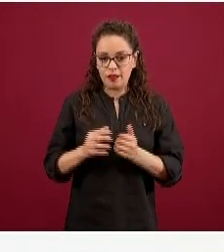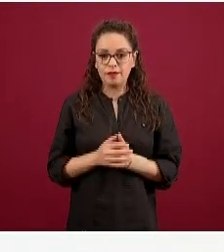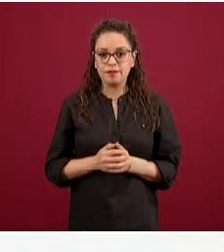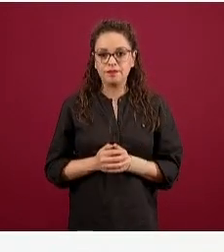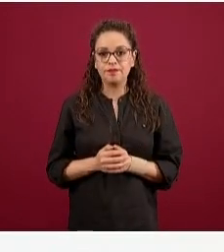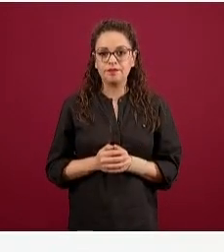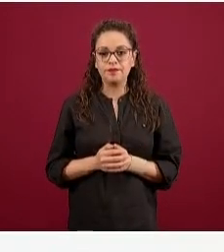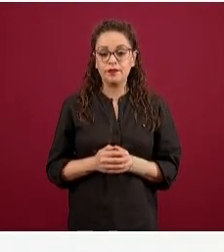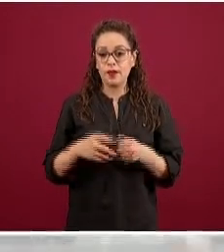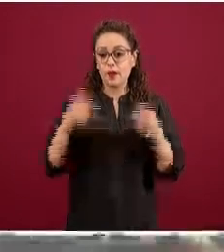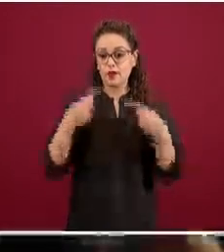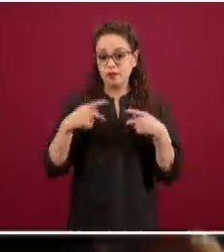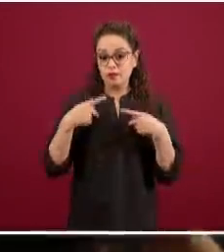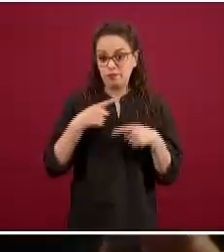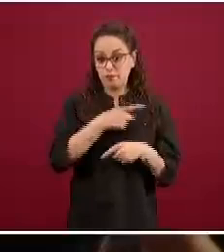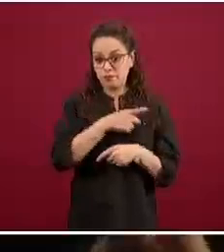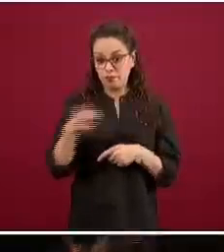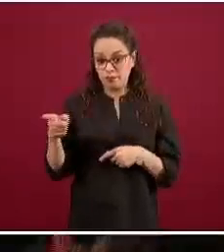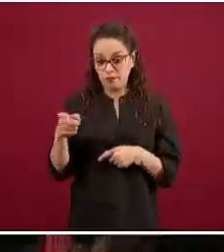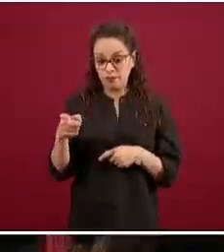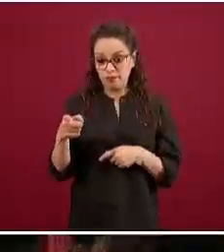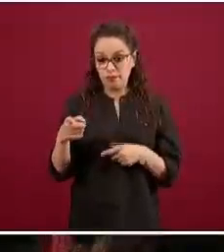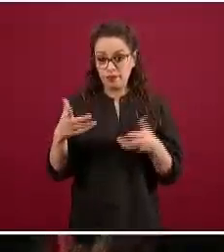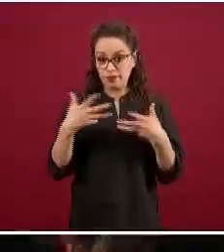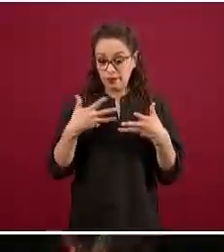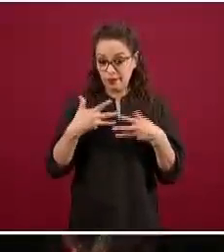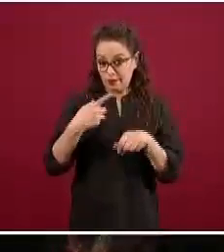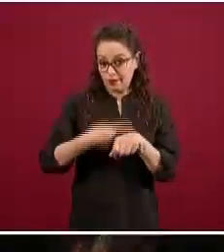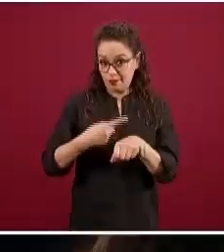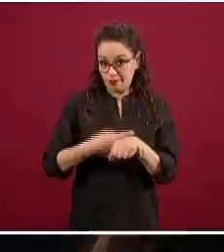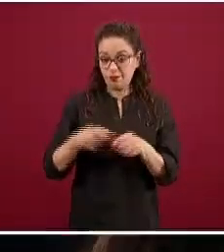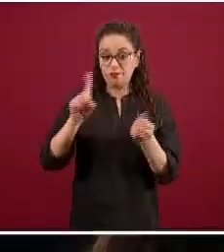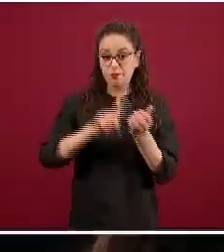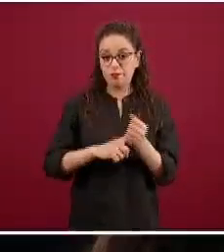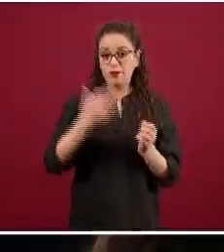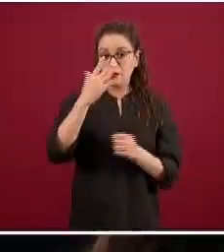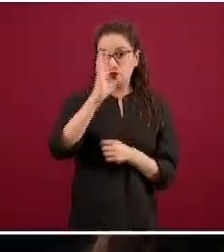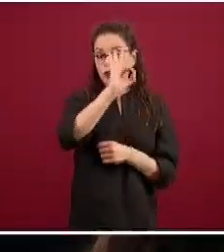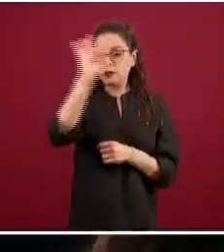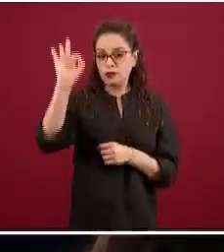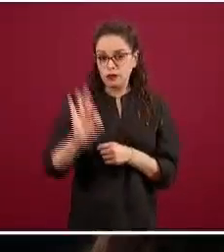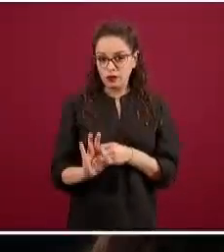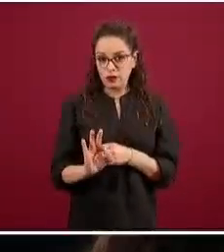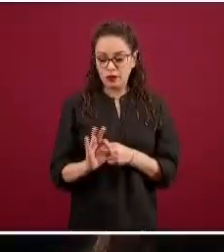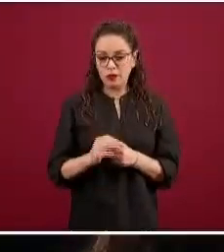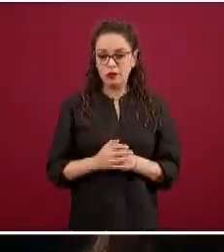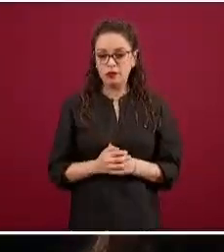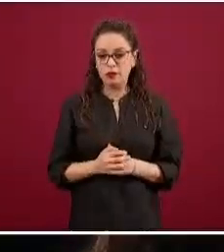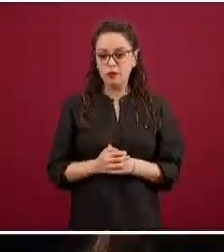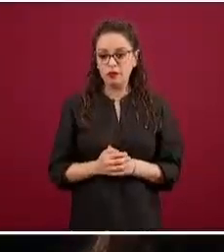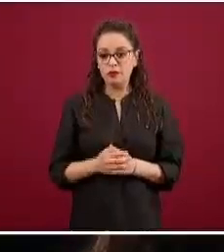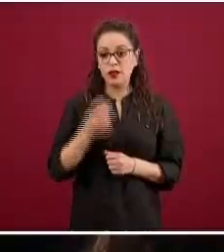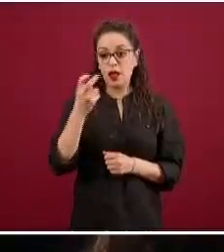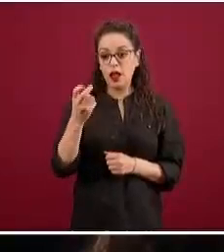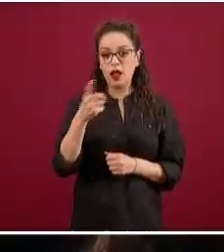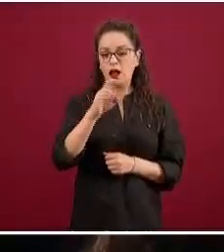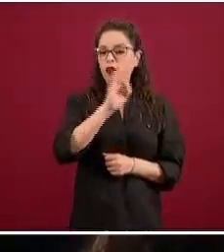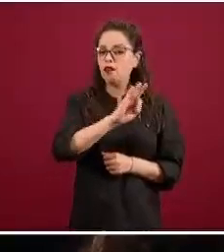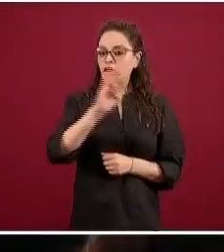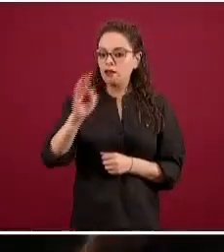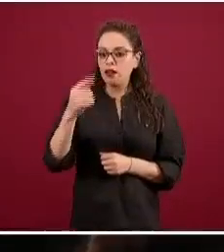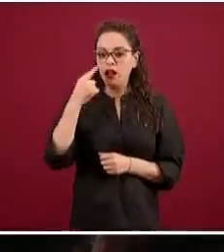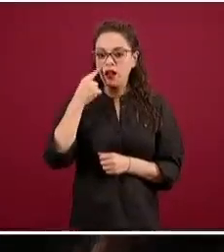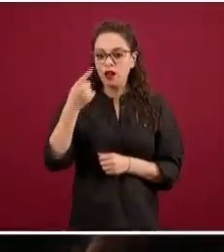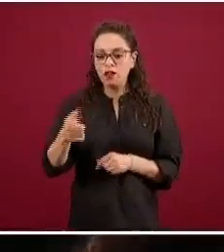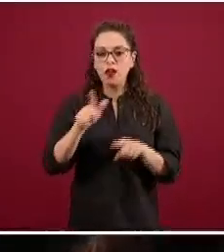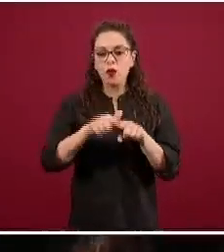50% de las personas que han tenido esta enfermedad lo han hecho en estas fechas, lo que se ve en la